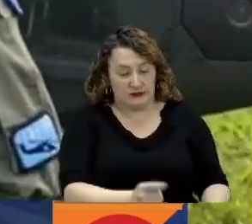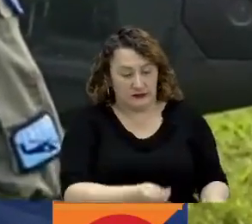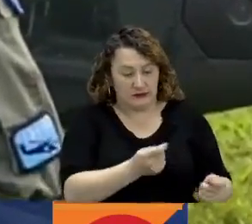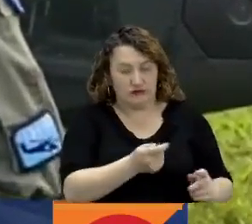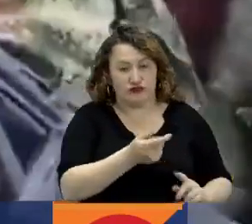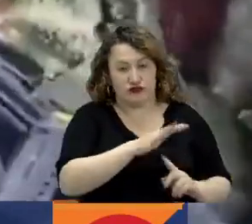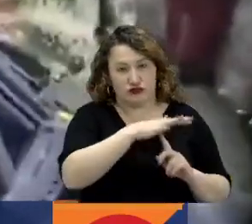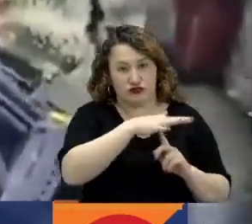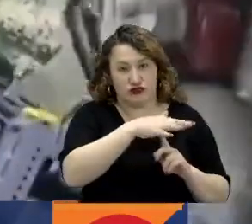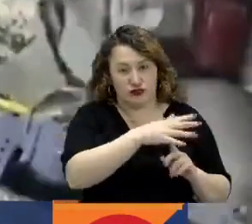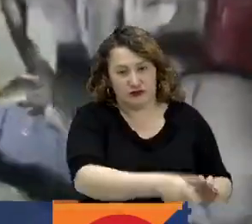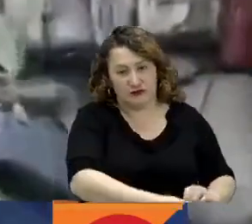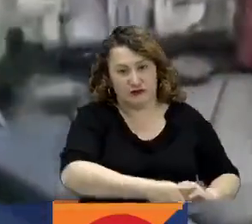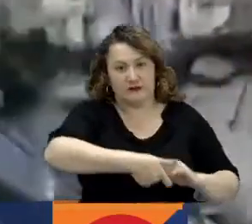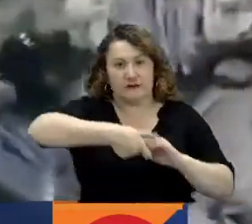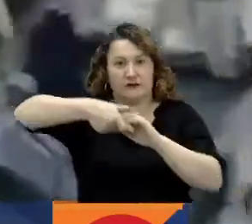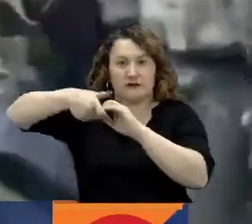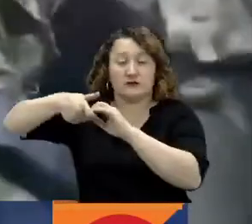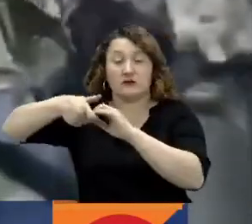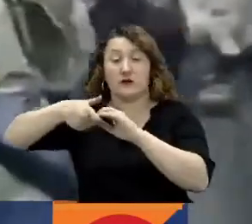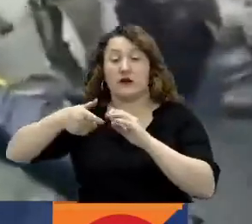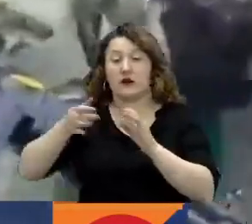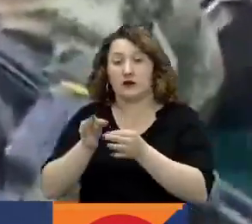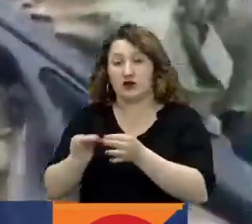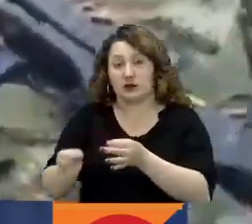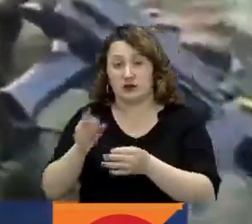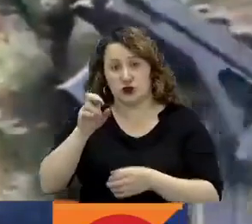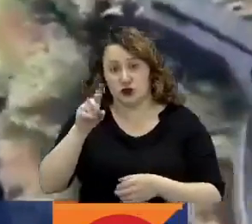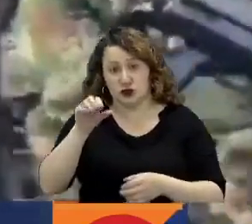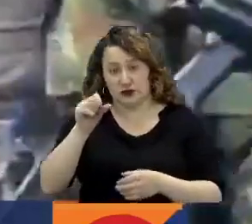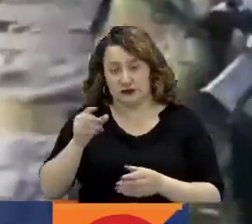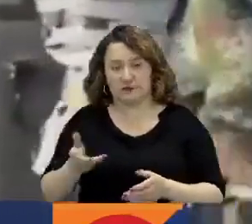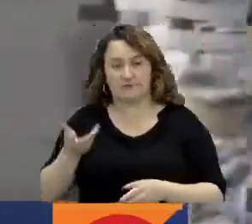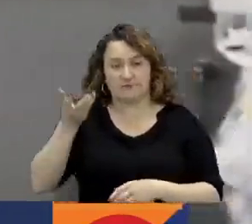grúa de rescate y se lleva al municipio de Rosas. Los